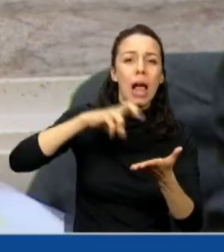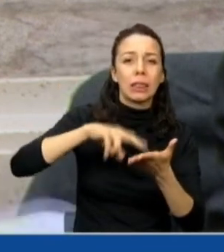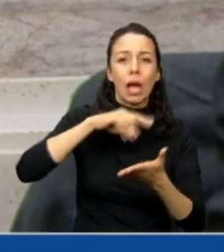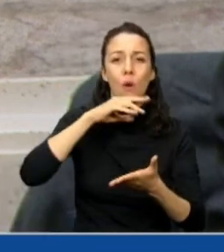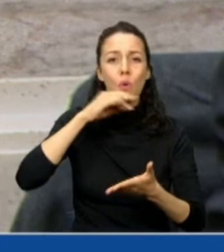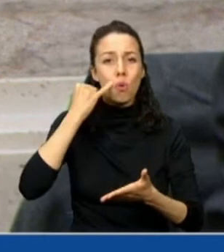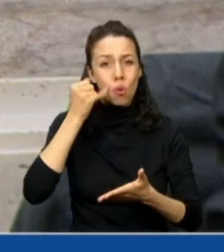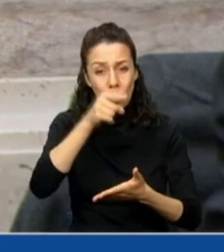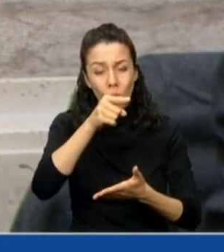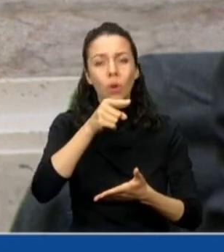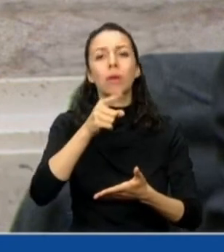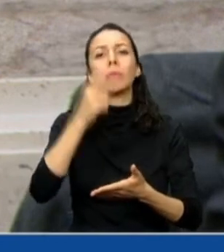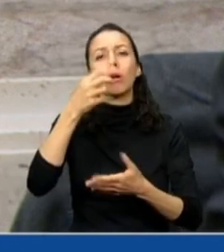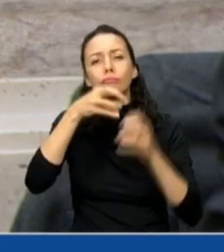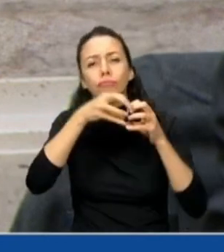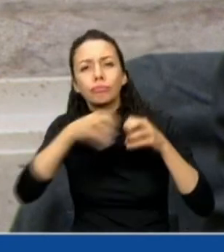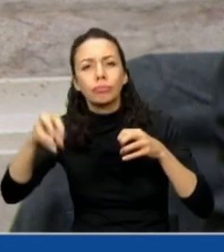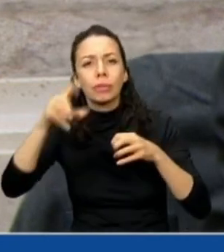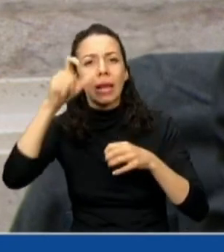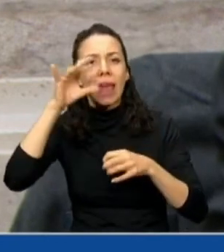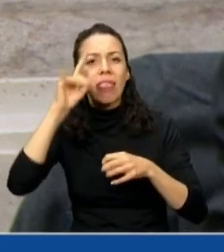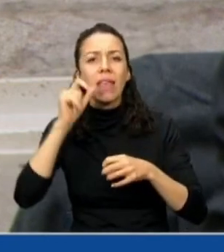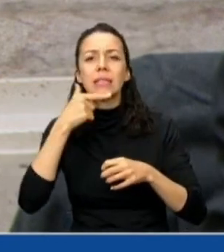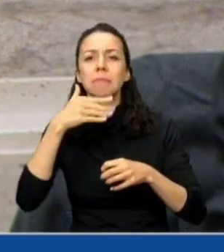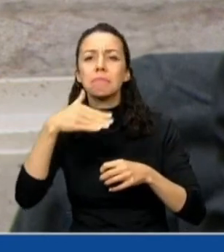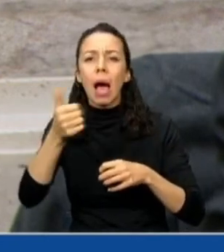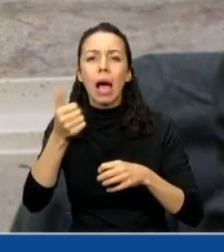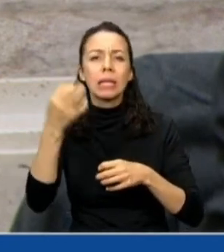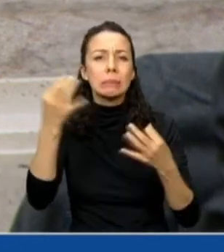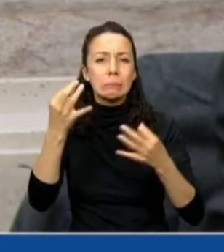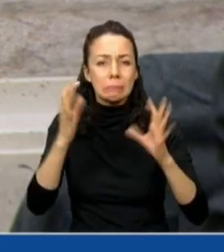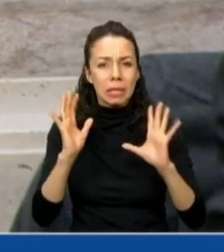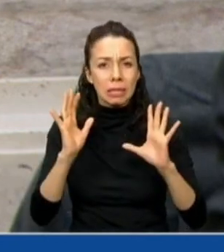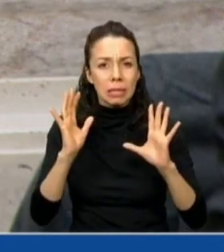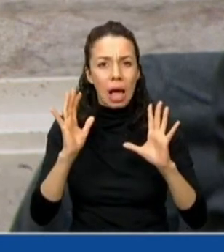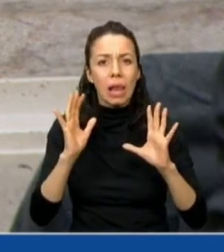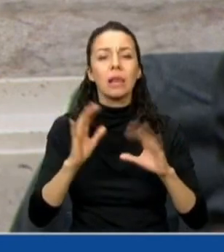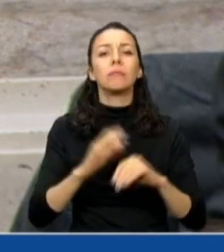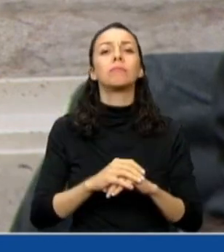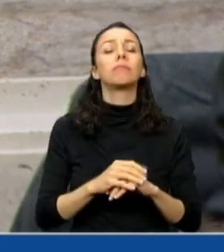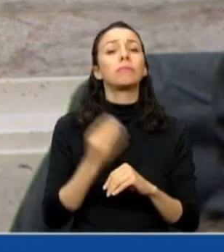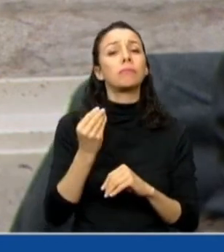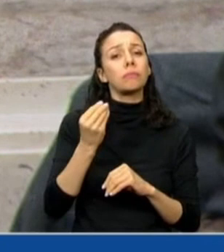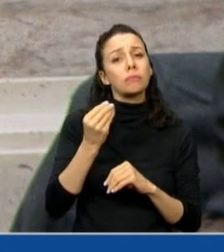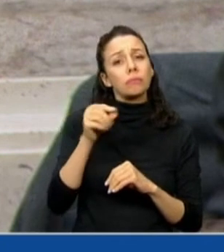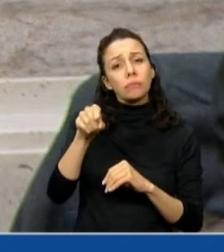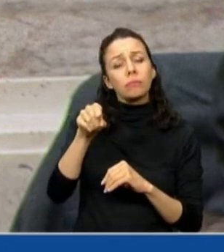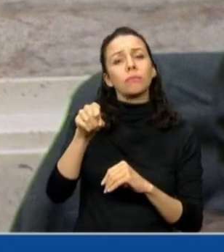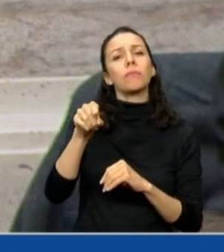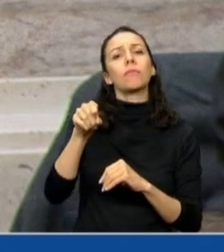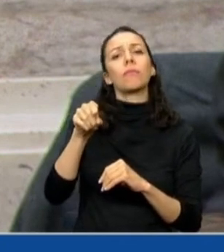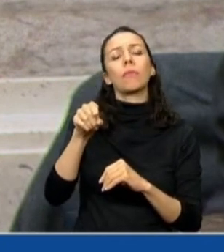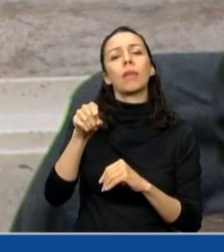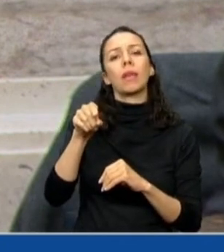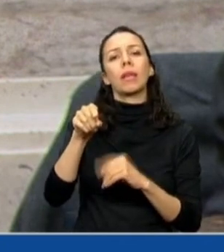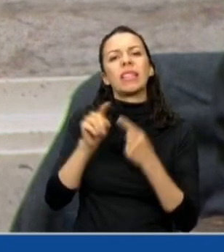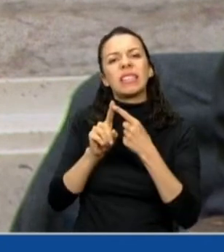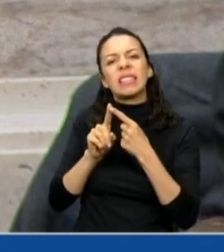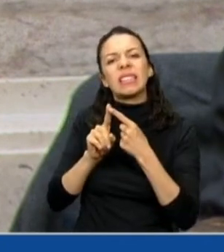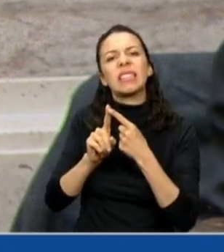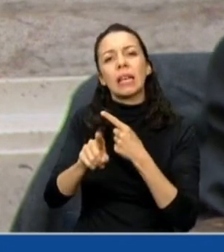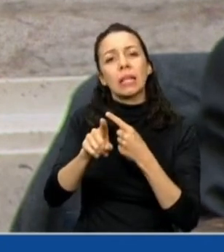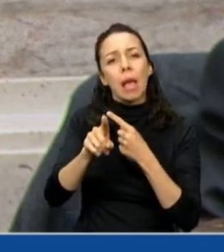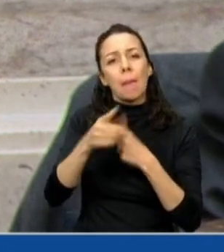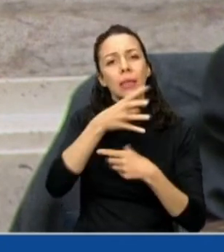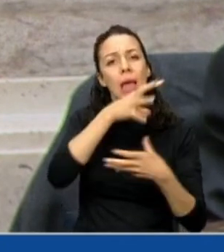de la seccional de Ledesma es un caso especial porque ha tenido la intervención directa de